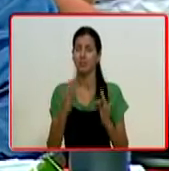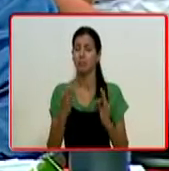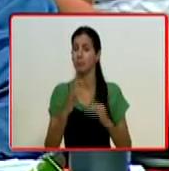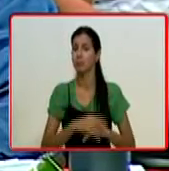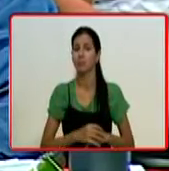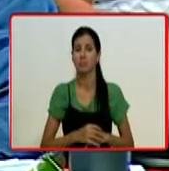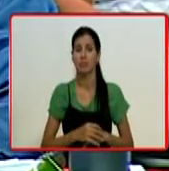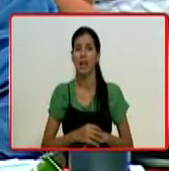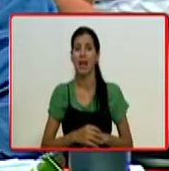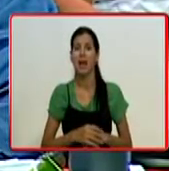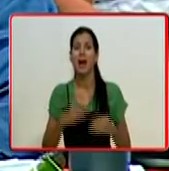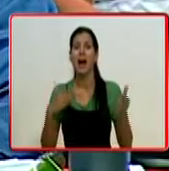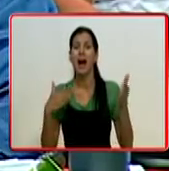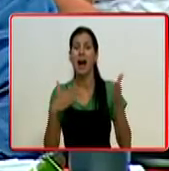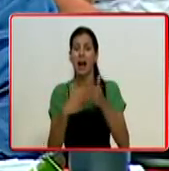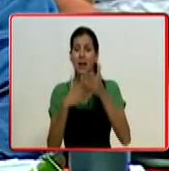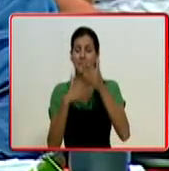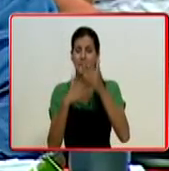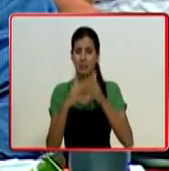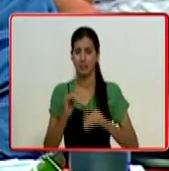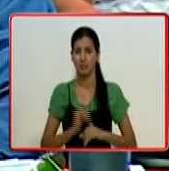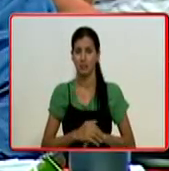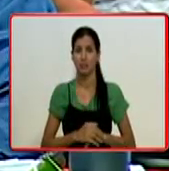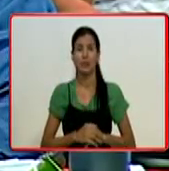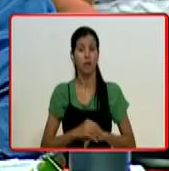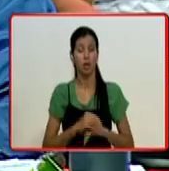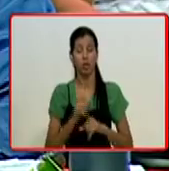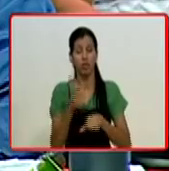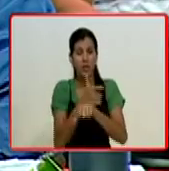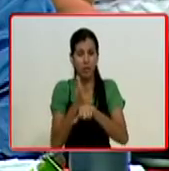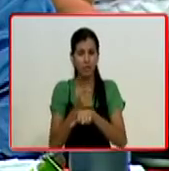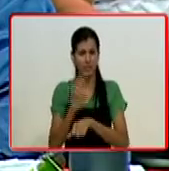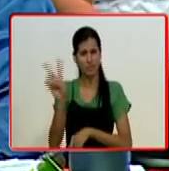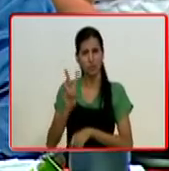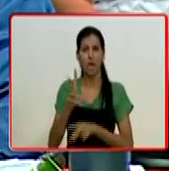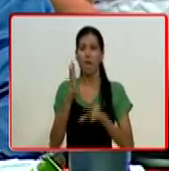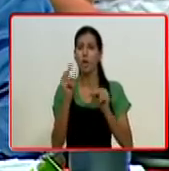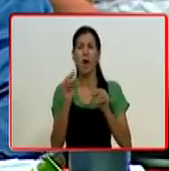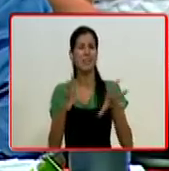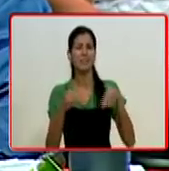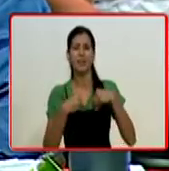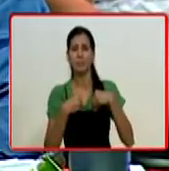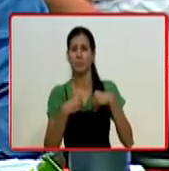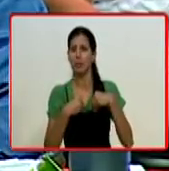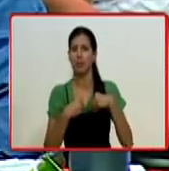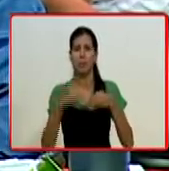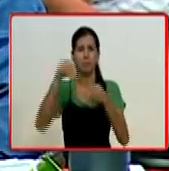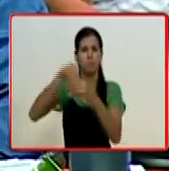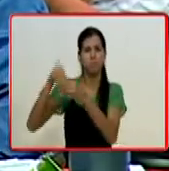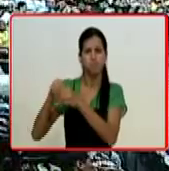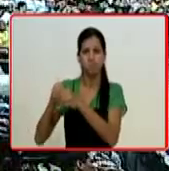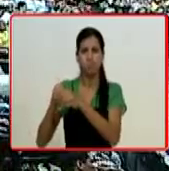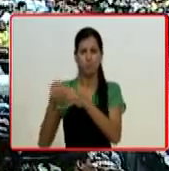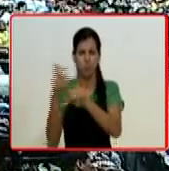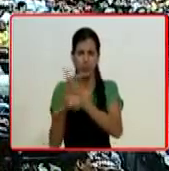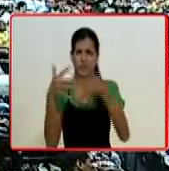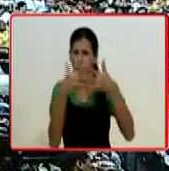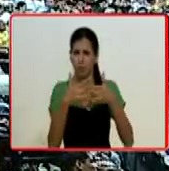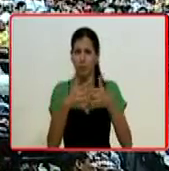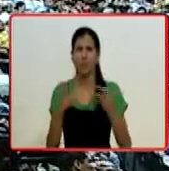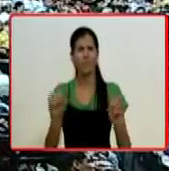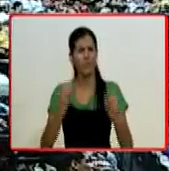antiimperialista de la revolución bolivariana. ¡Que viva Chávez!